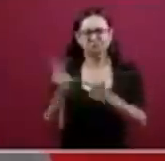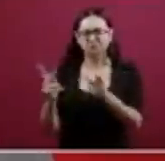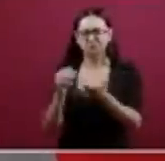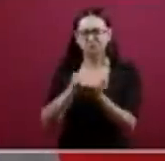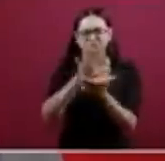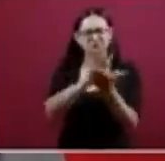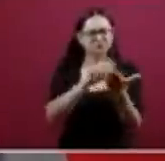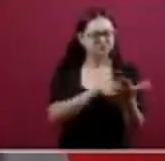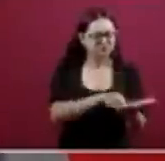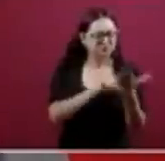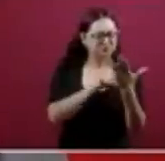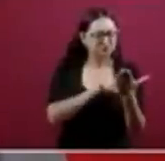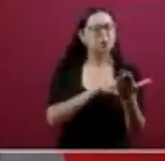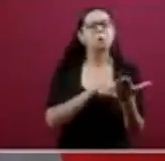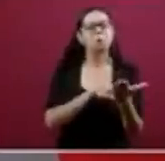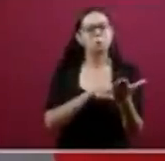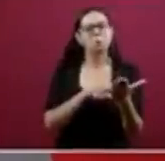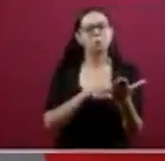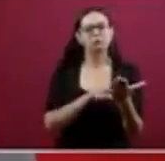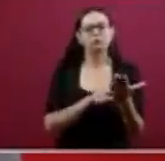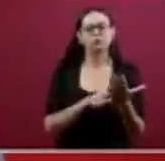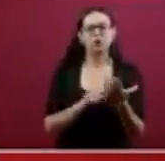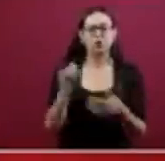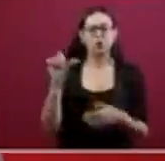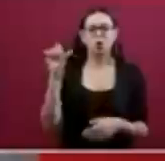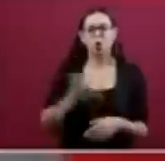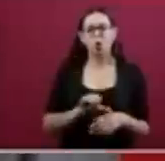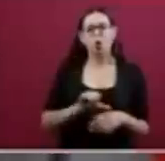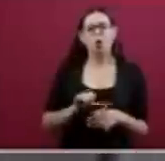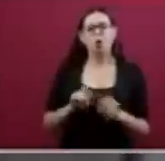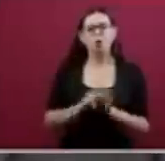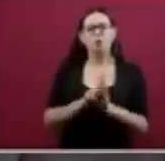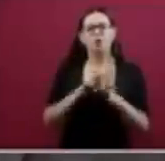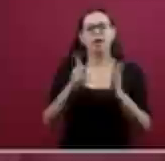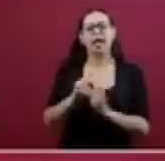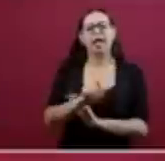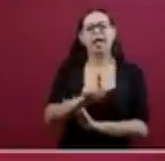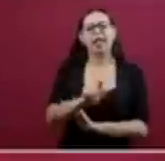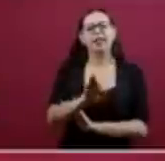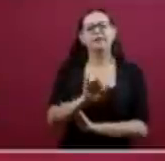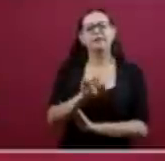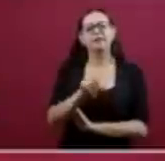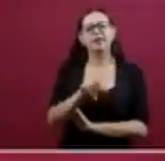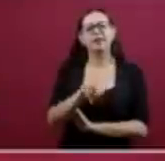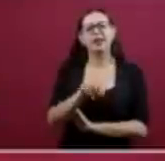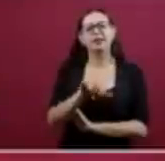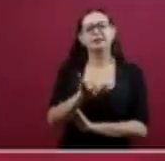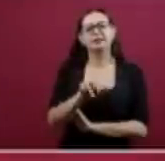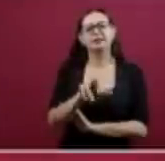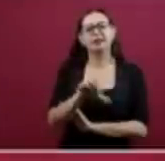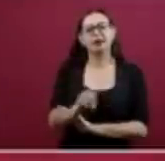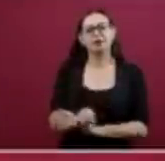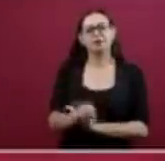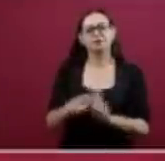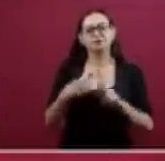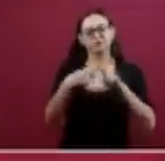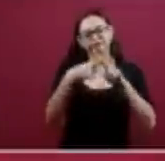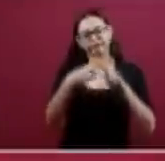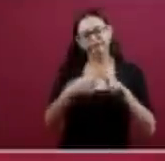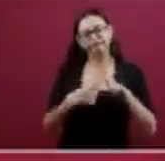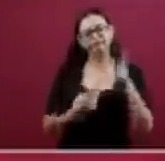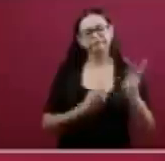Hoy aparece una encuesta del periódico Financiero en donde